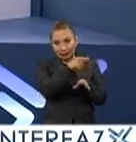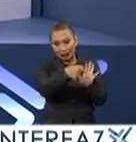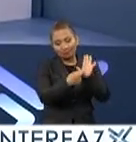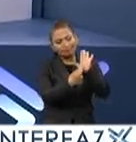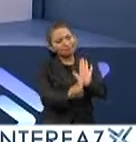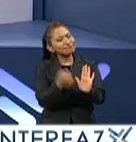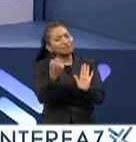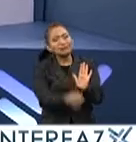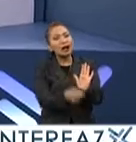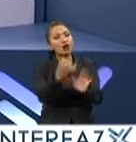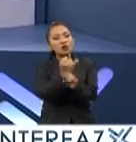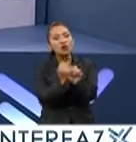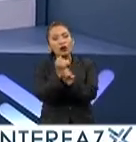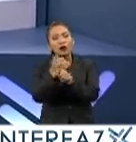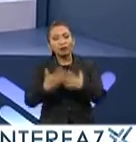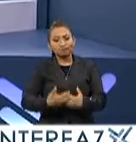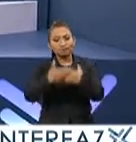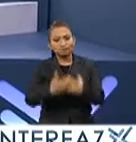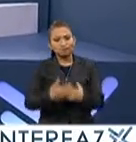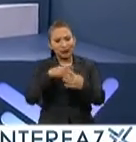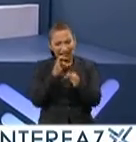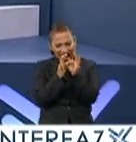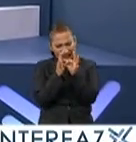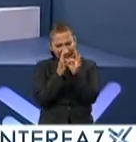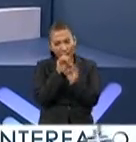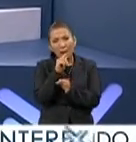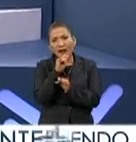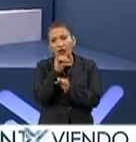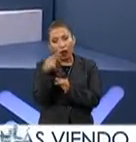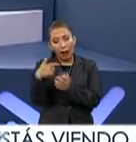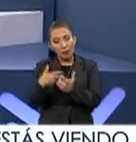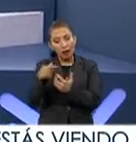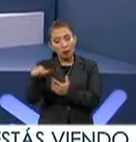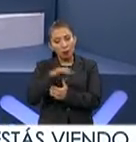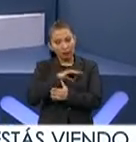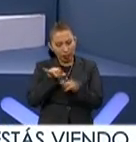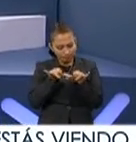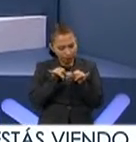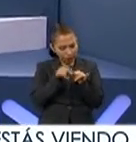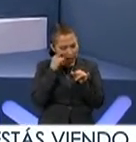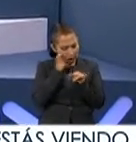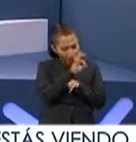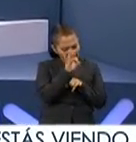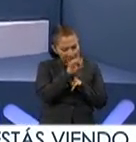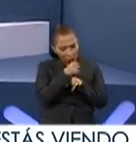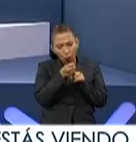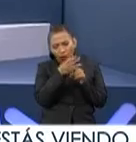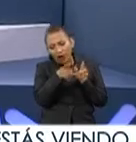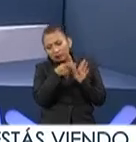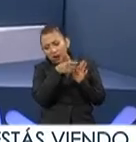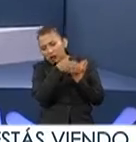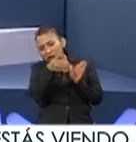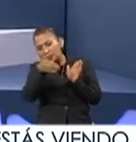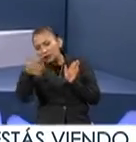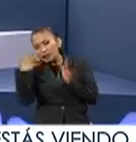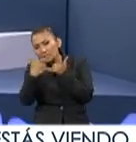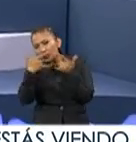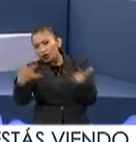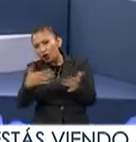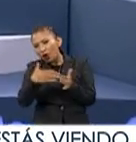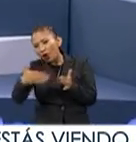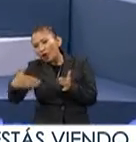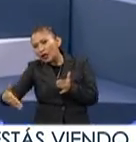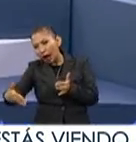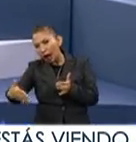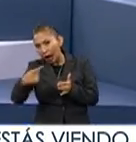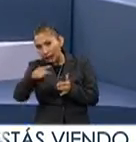nos muestra un acelerador de partículas, que es una máquina que tiene la capacidad de fechar y medir eventos ocurridos en diferentes momentos de la